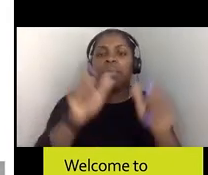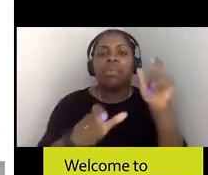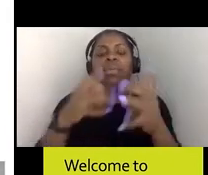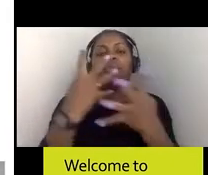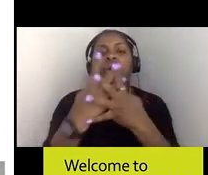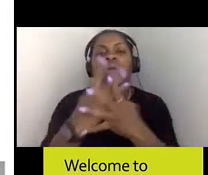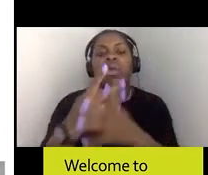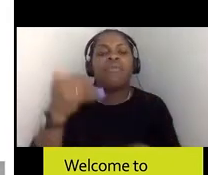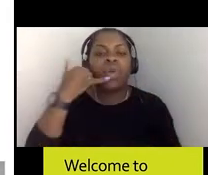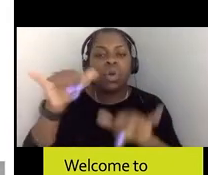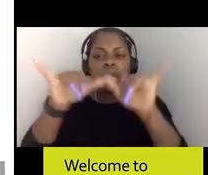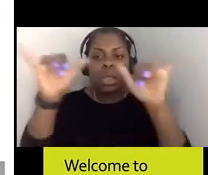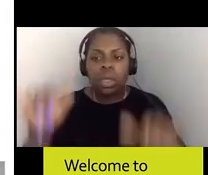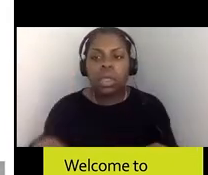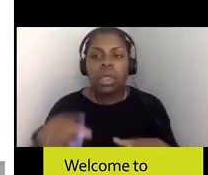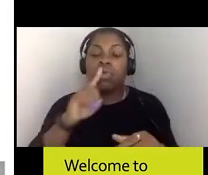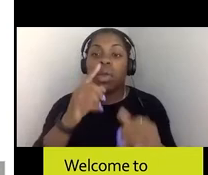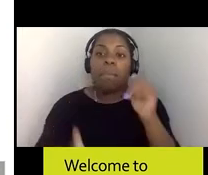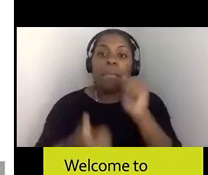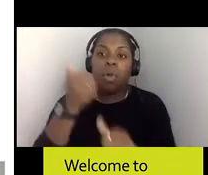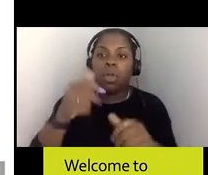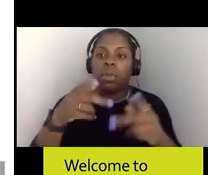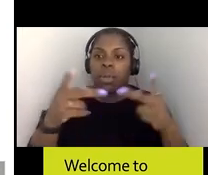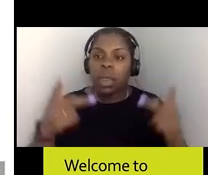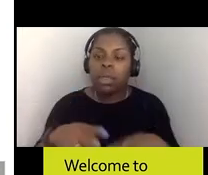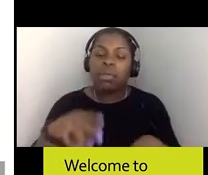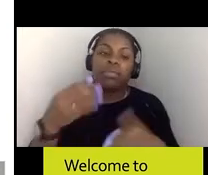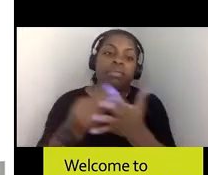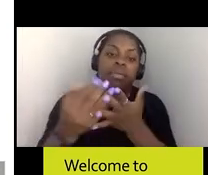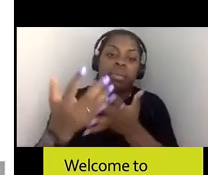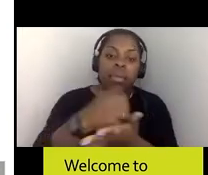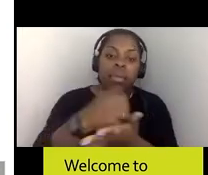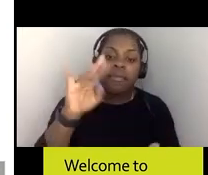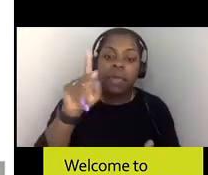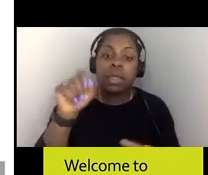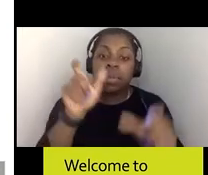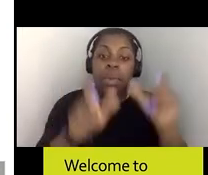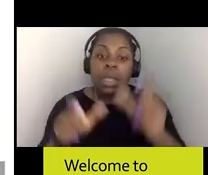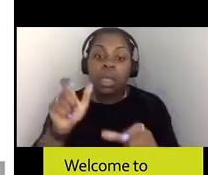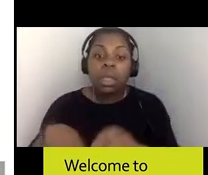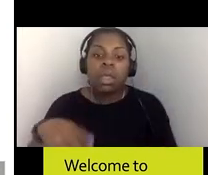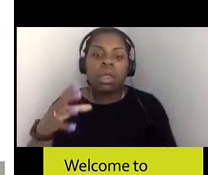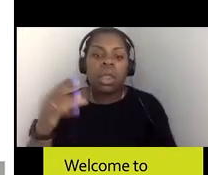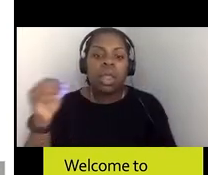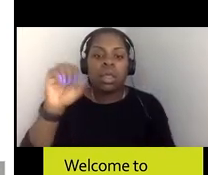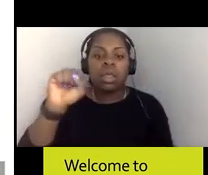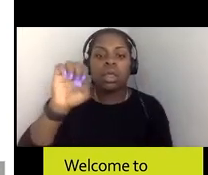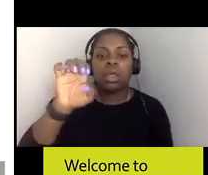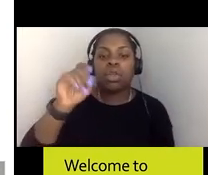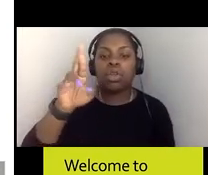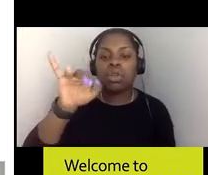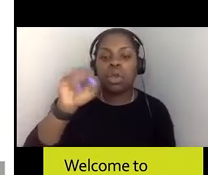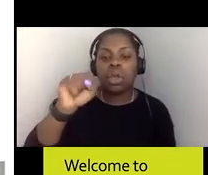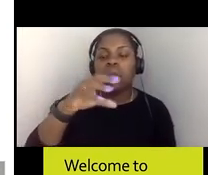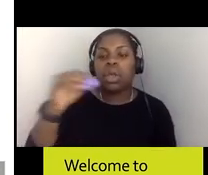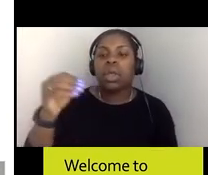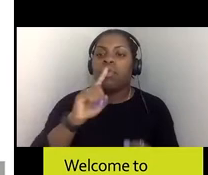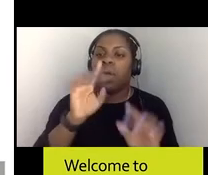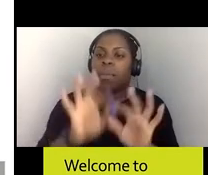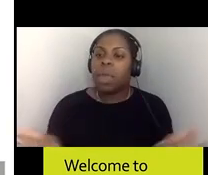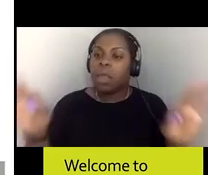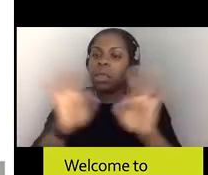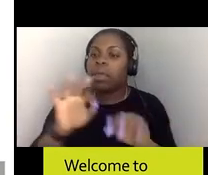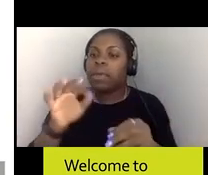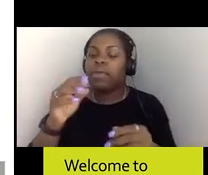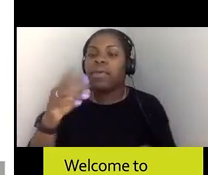sean familiares con los sistemas de teléfono, Securism es un sistema de teléfono en las prisiones y